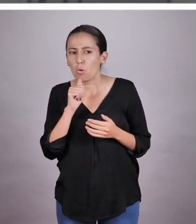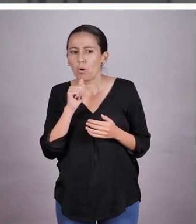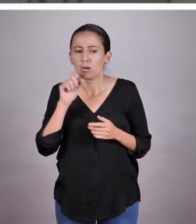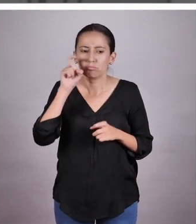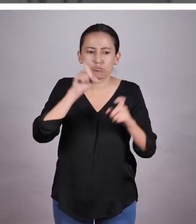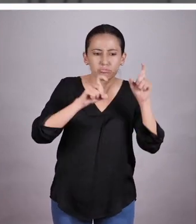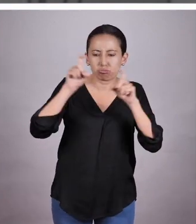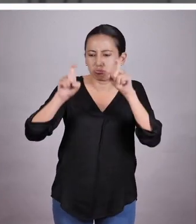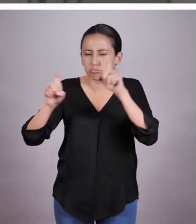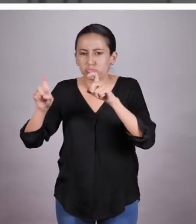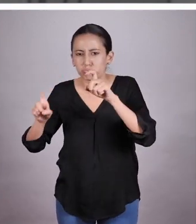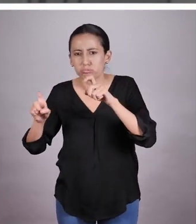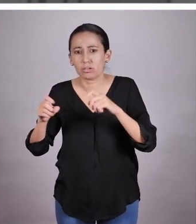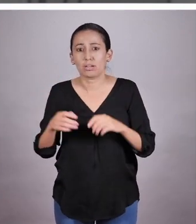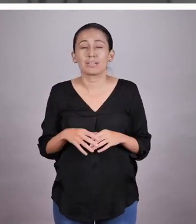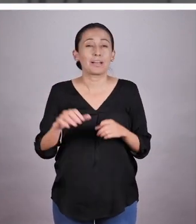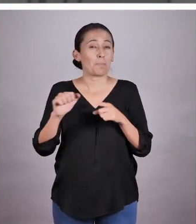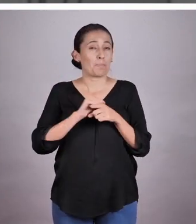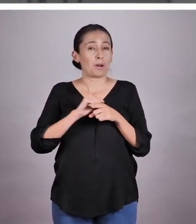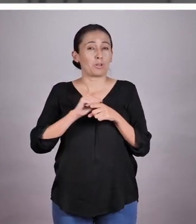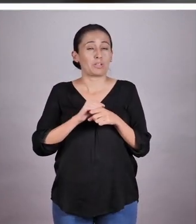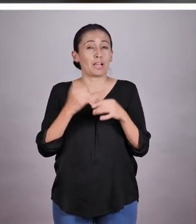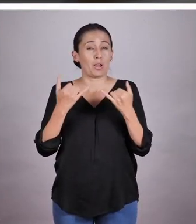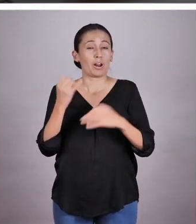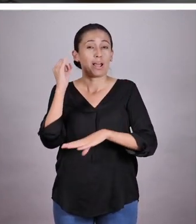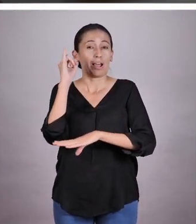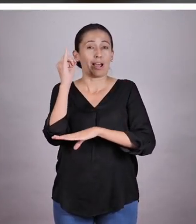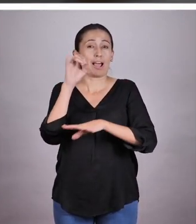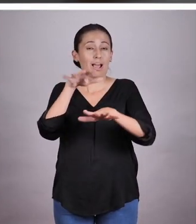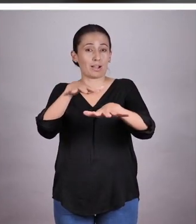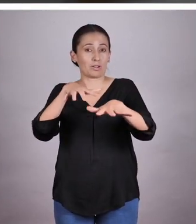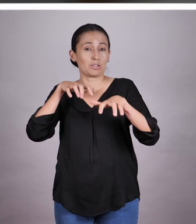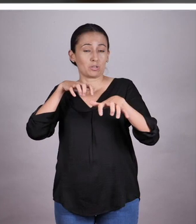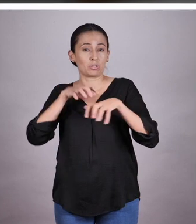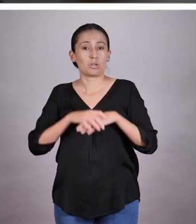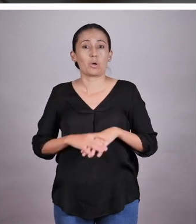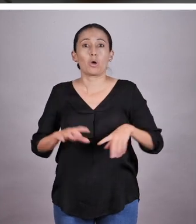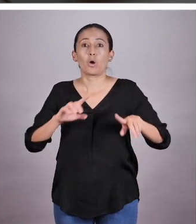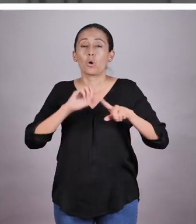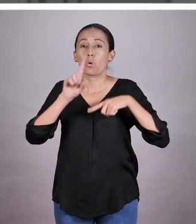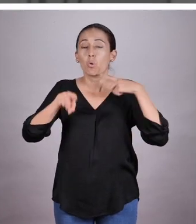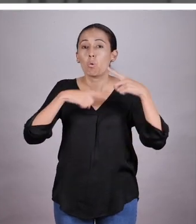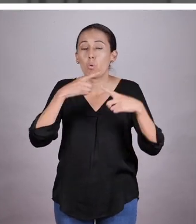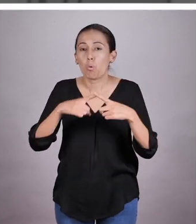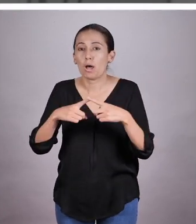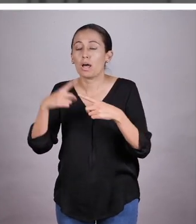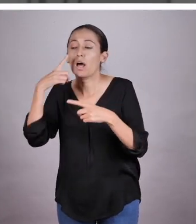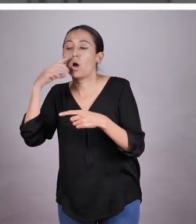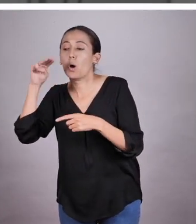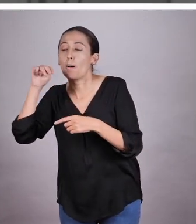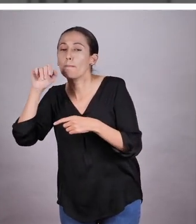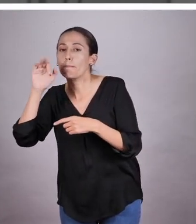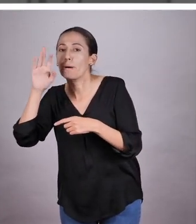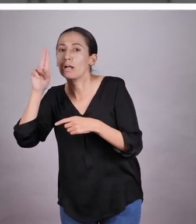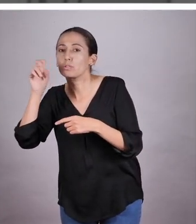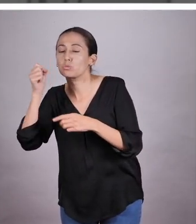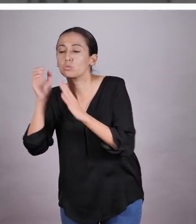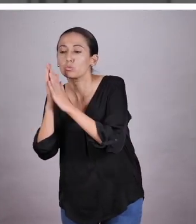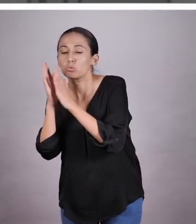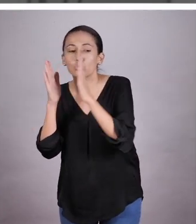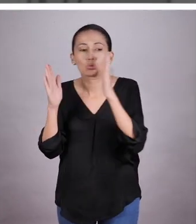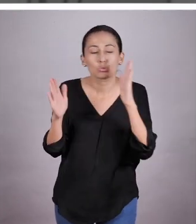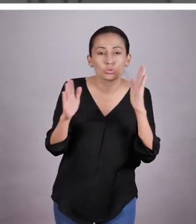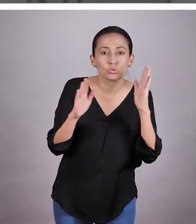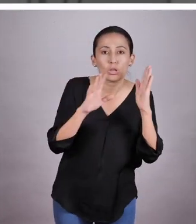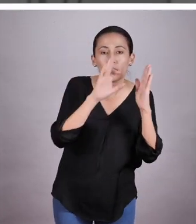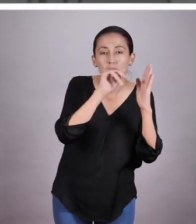químicos. Una práctica muy común en la agroindustria. Pero cuando les digo que Malthus le dio la idea a Thanos, no bromeo.